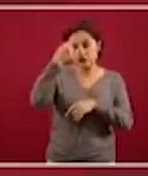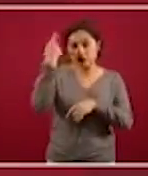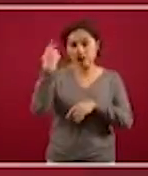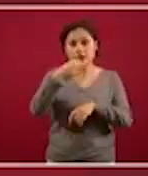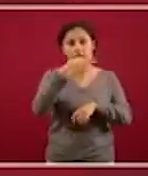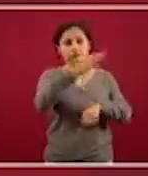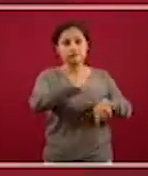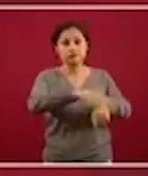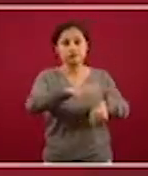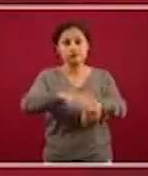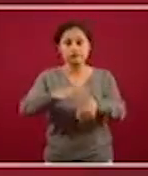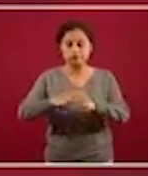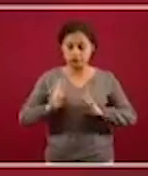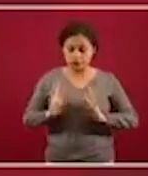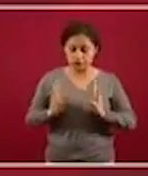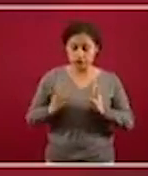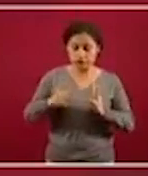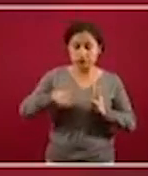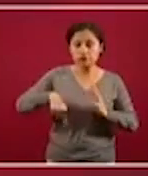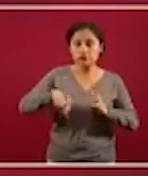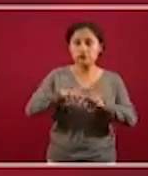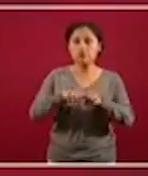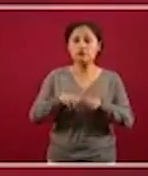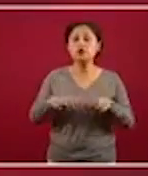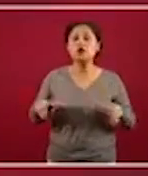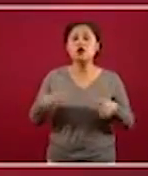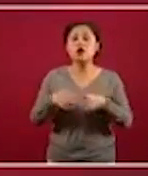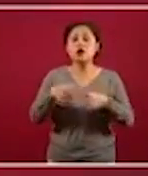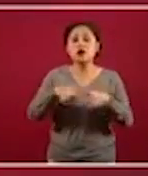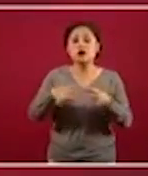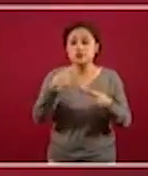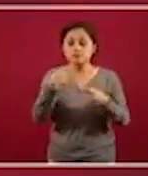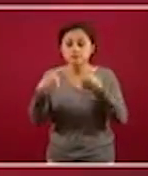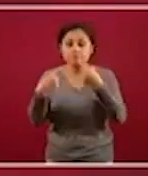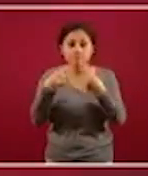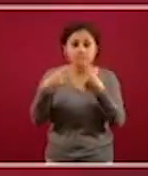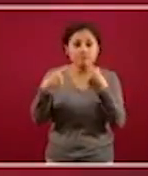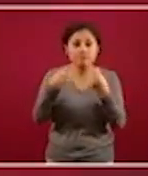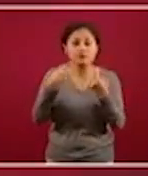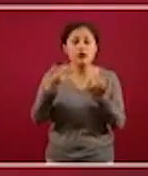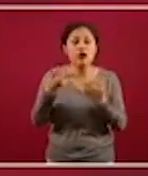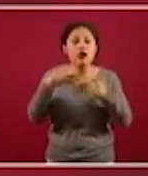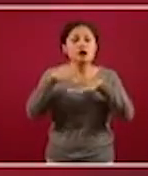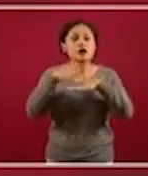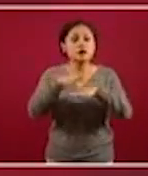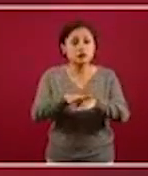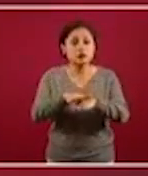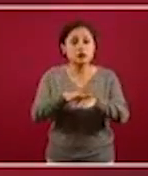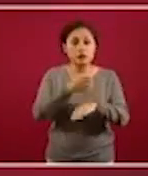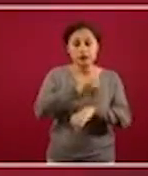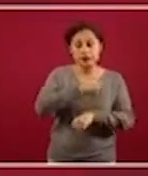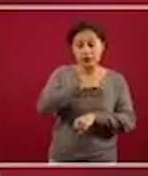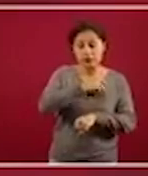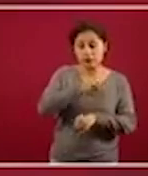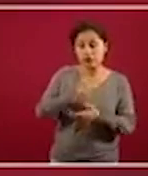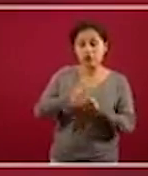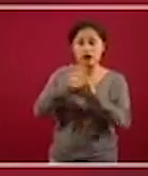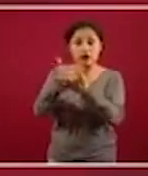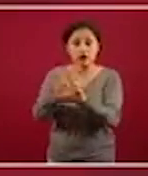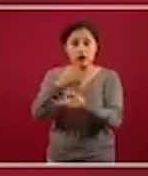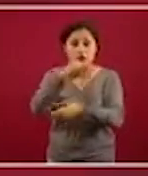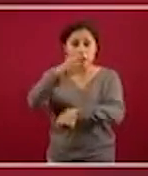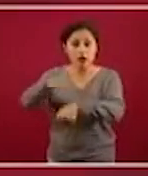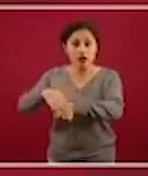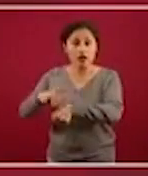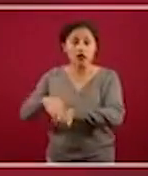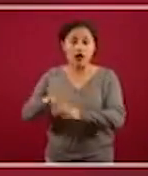Consejo, y que el Consejo pueda ir revisando las decisiones mayores sobre las intervenciones de salud pública. En este momento, y para que lo recuerde